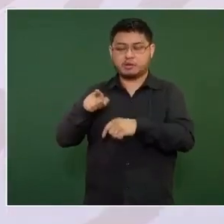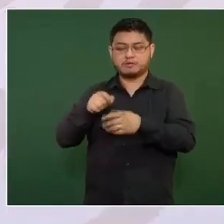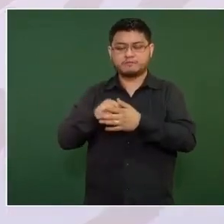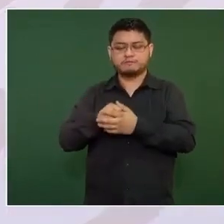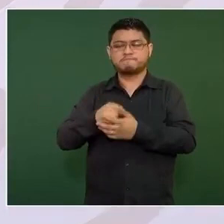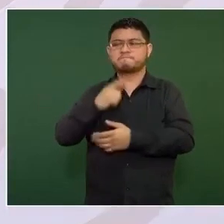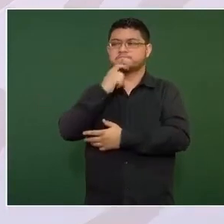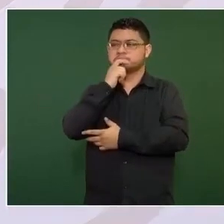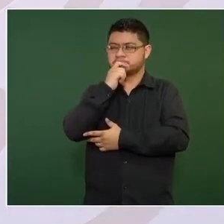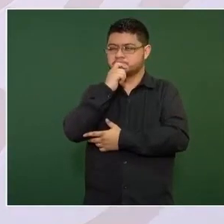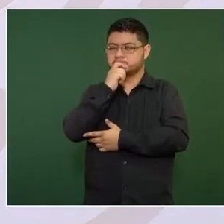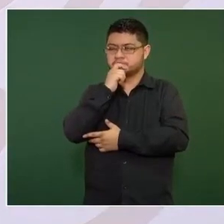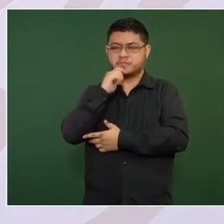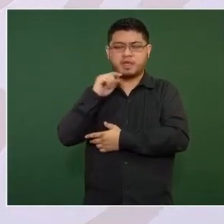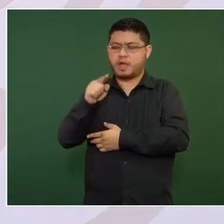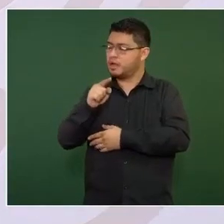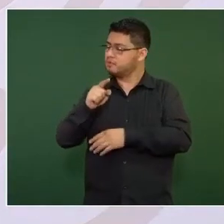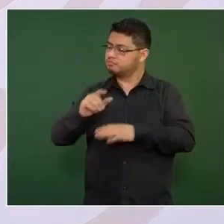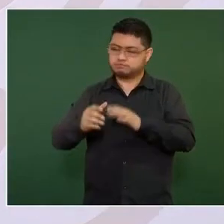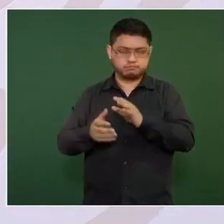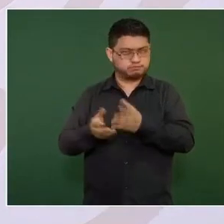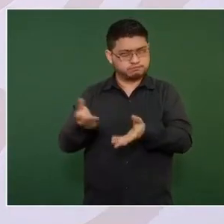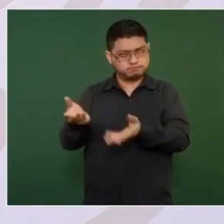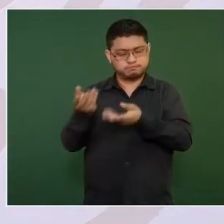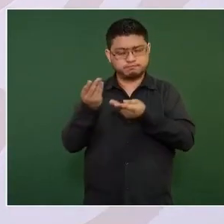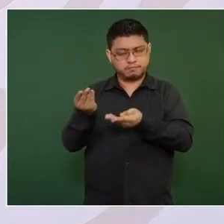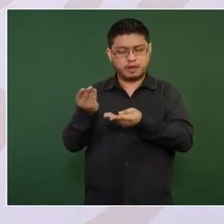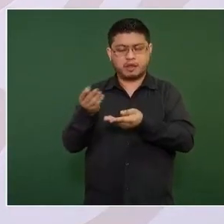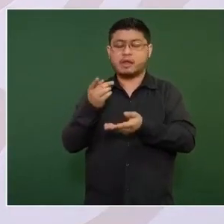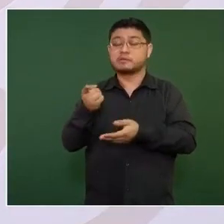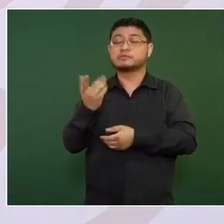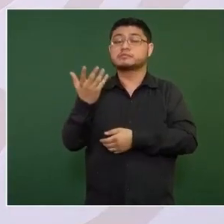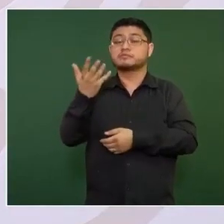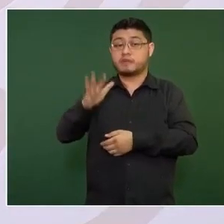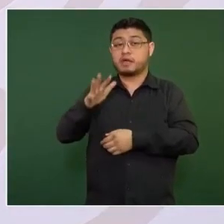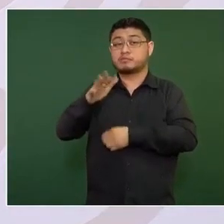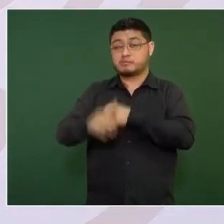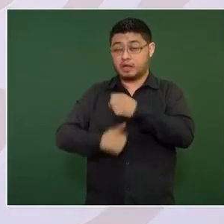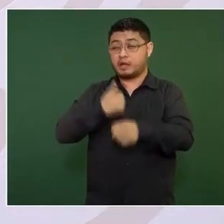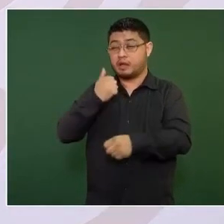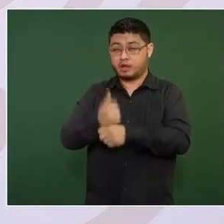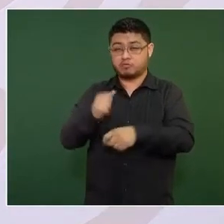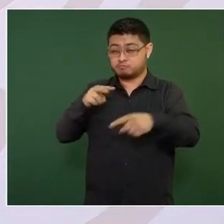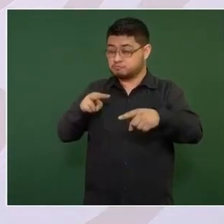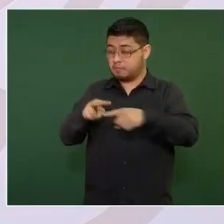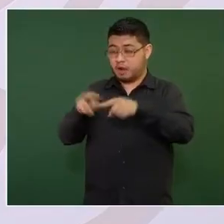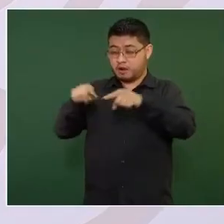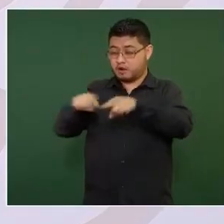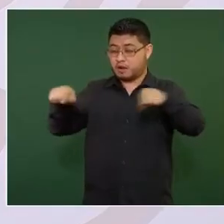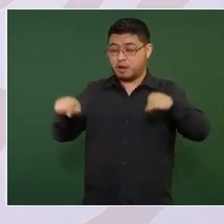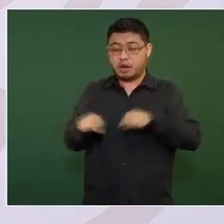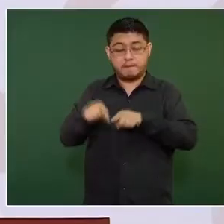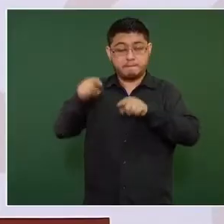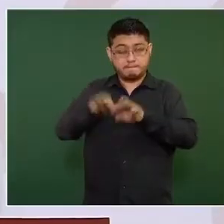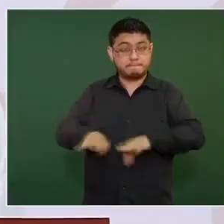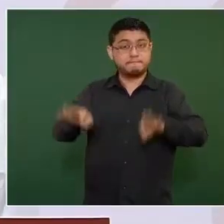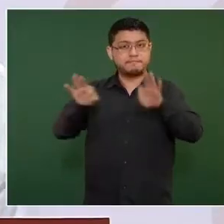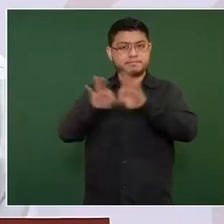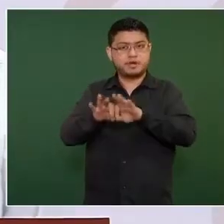la cabeza de Hidalgo la exhibieron 10 años en la plaza principal